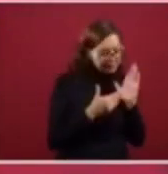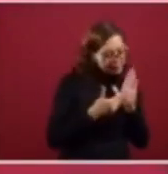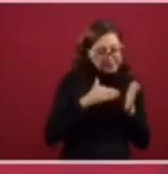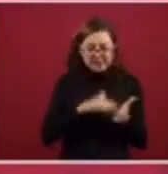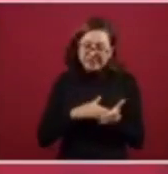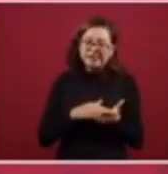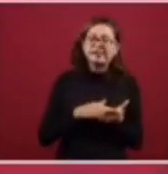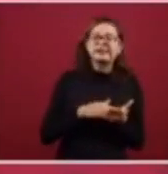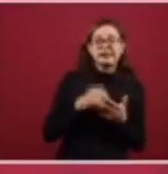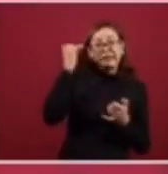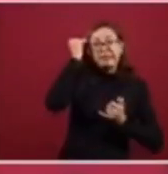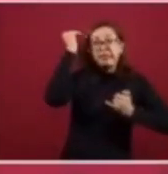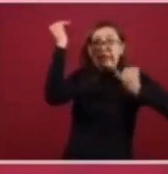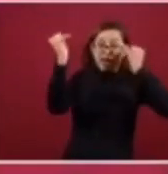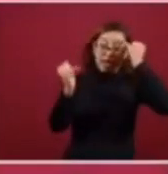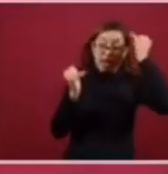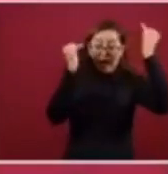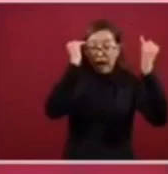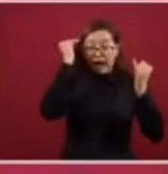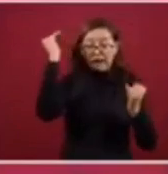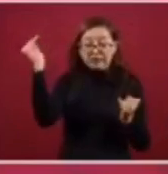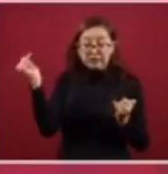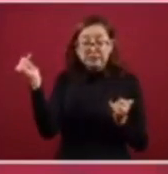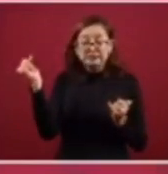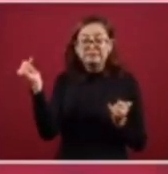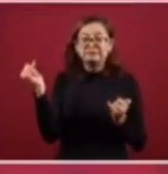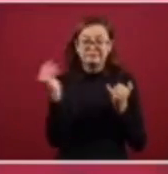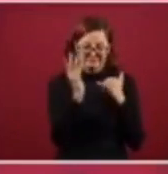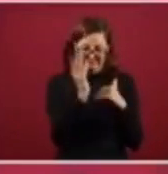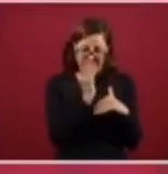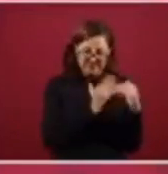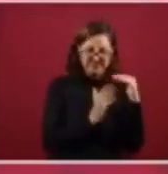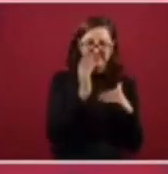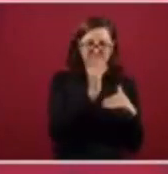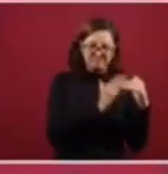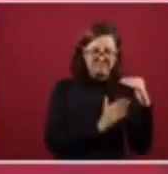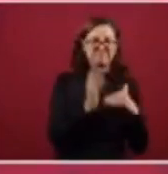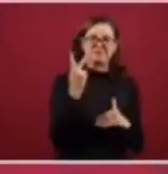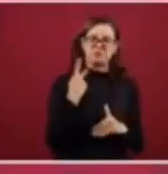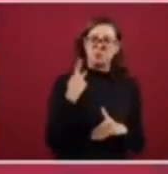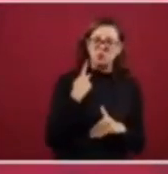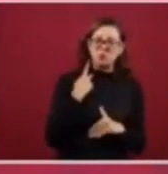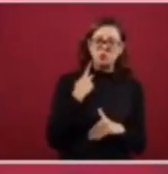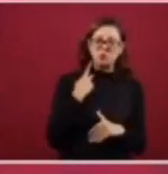creen que van a salir adelante haciendo política